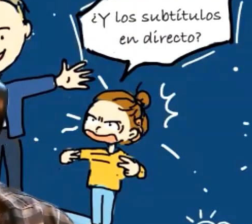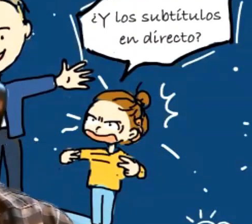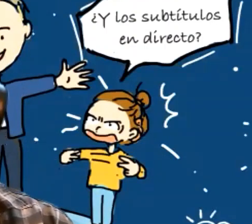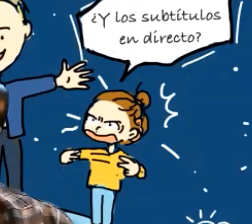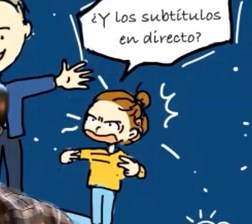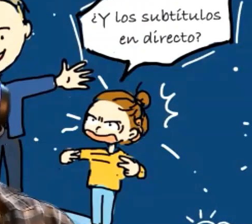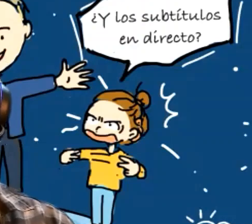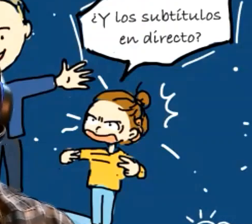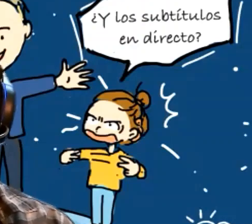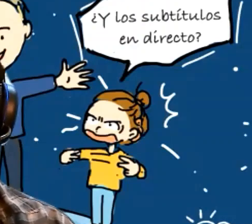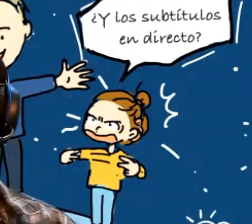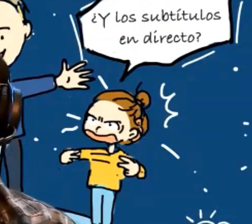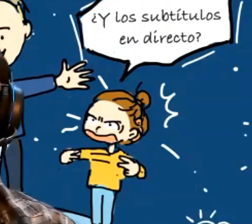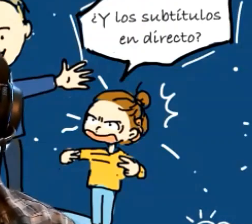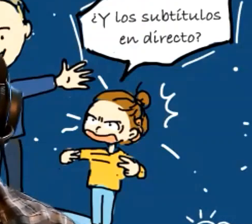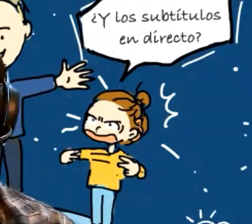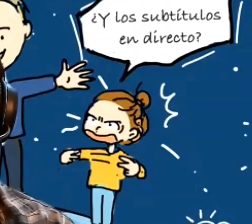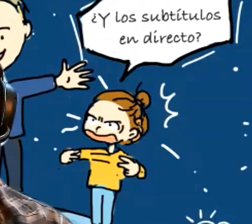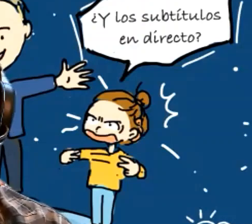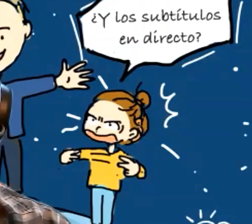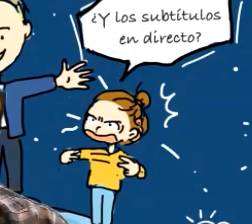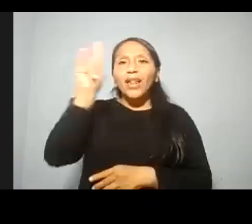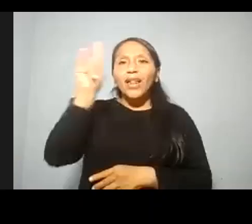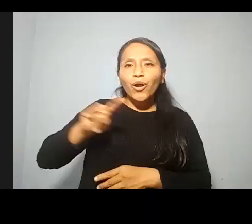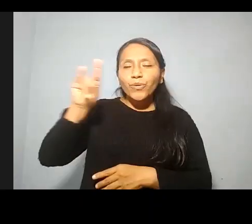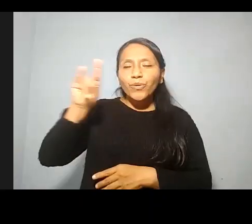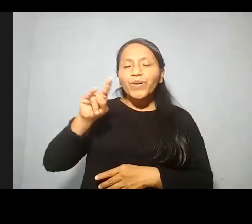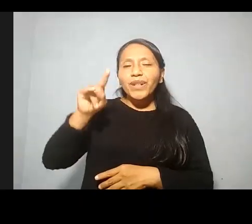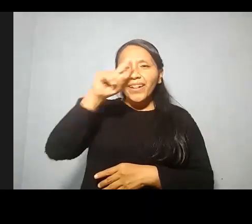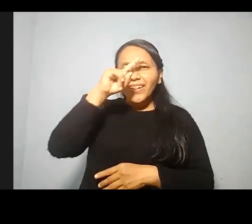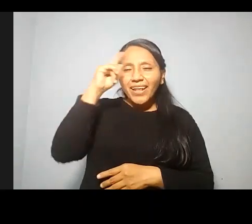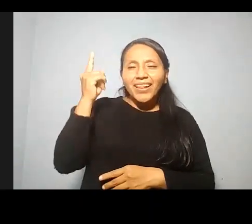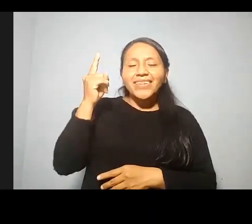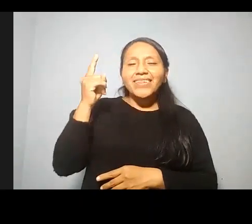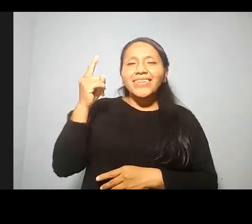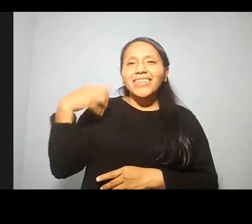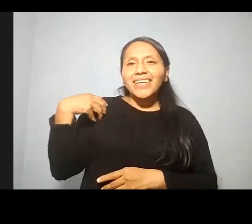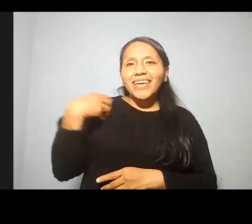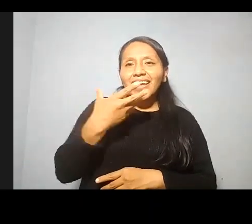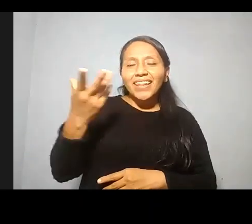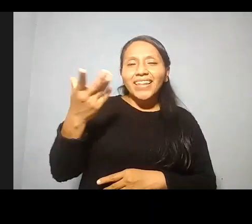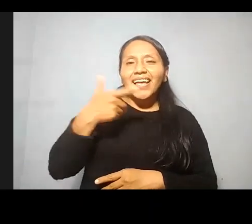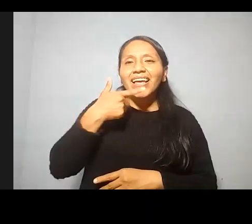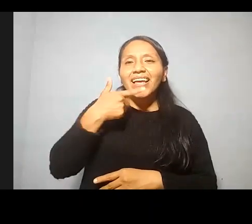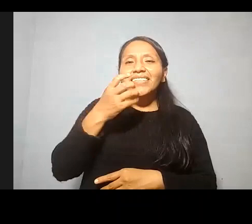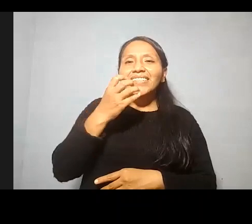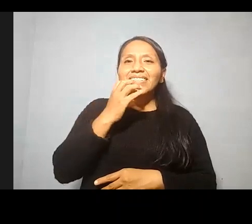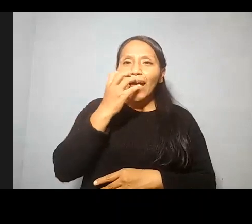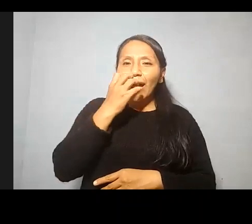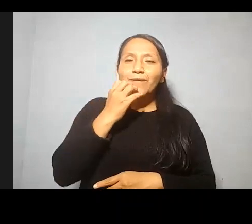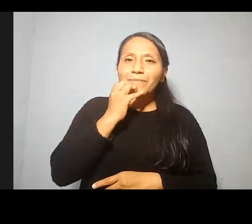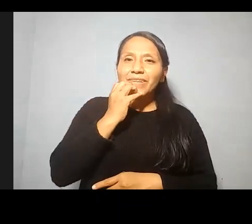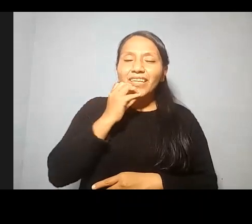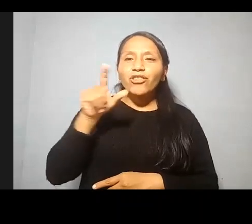de la Universidad Nacional de General Sarmiento, Argentina.